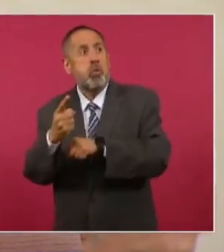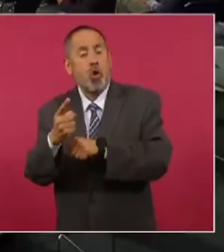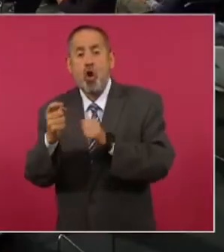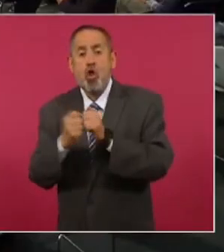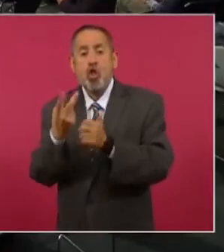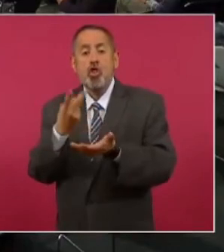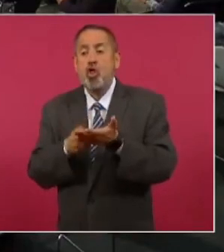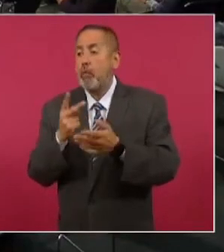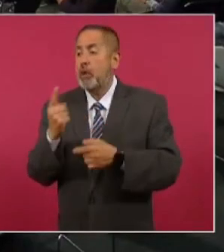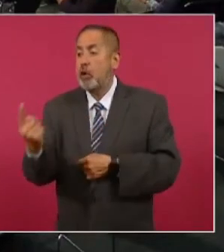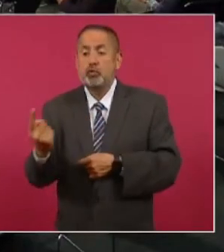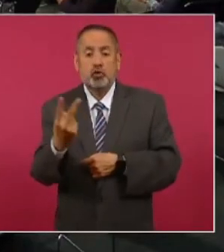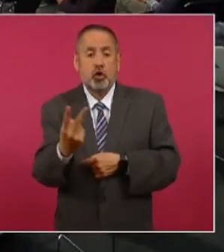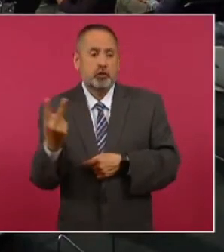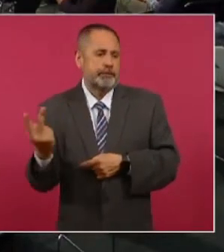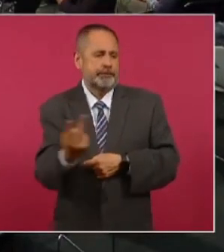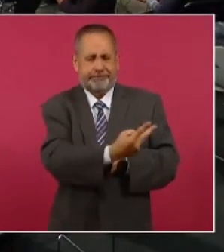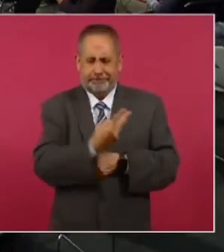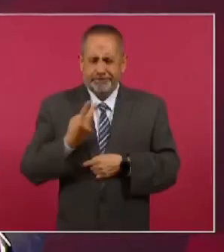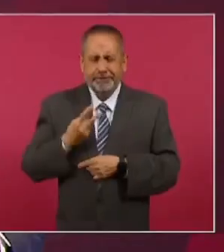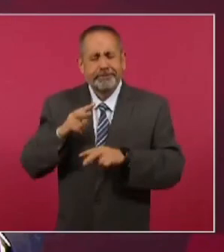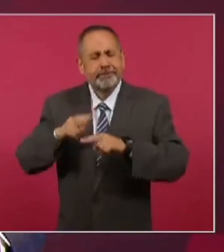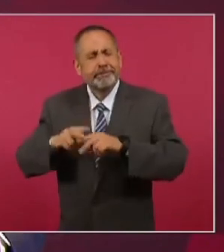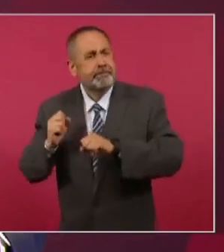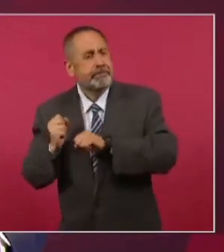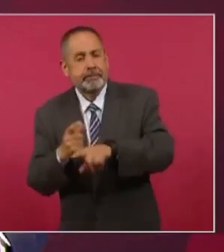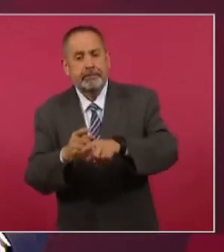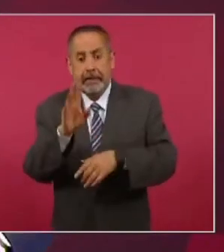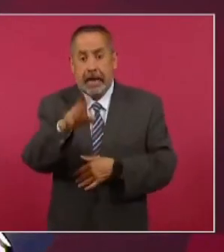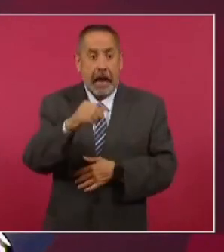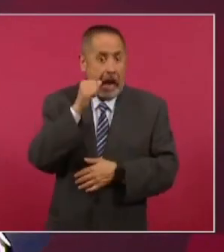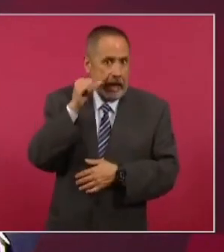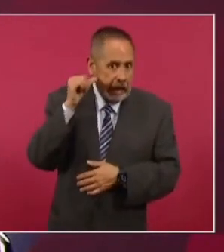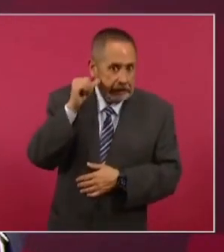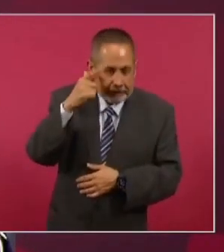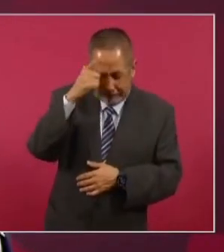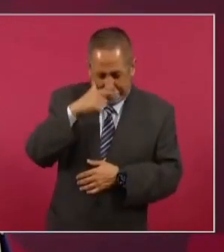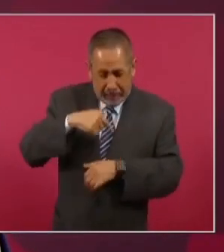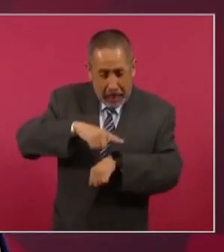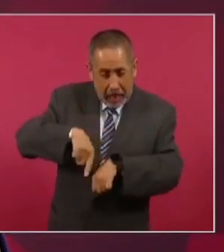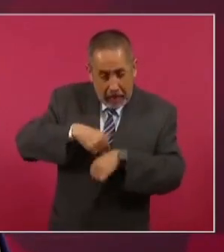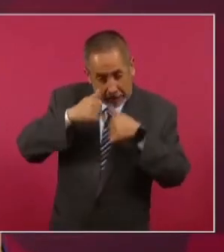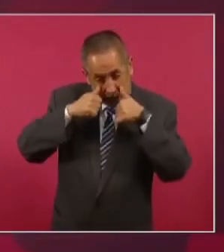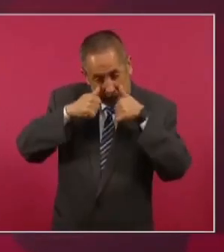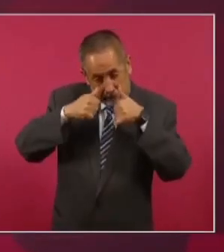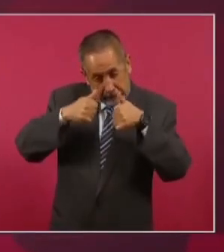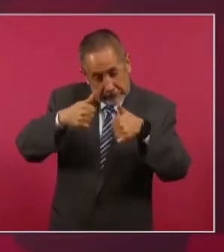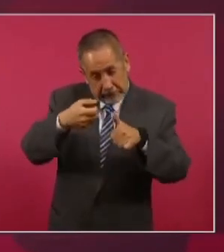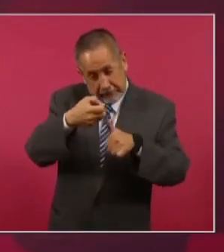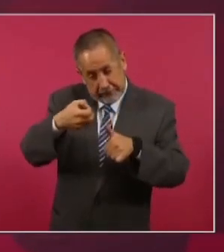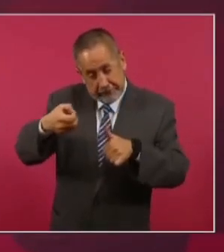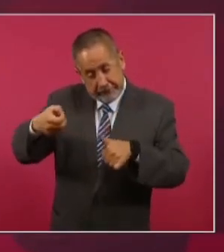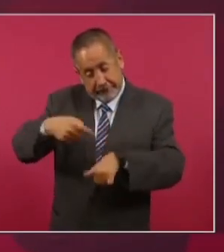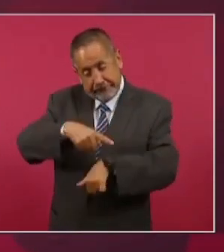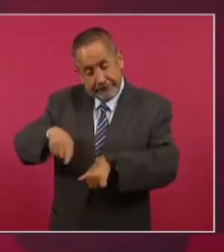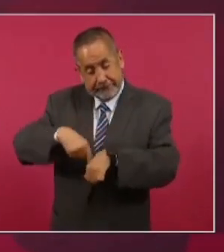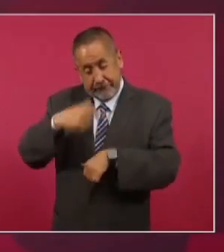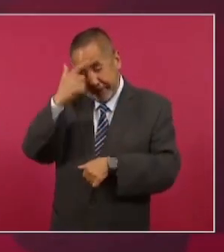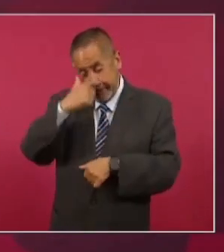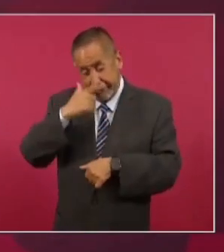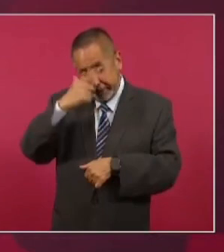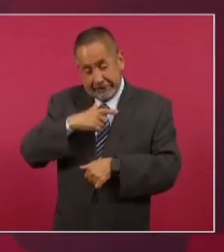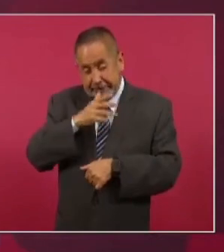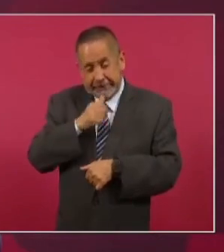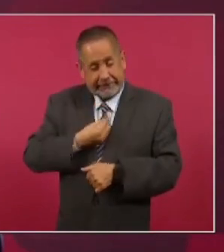comentar todo esto porque me desvelé viendo el juego valió la pena